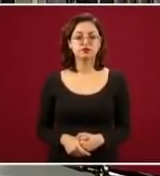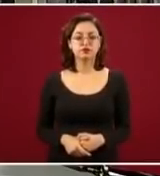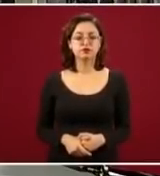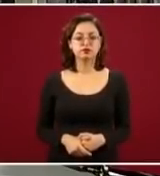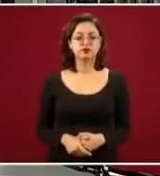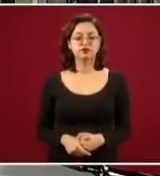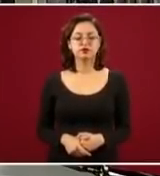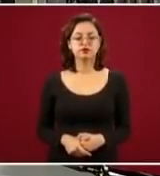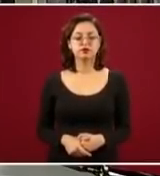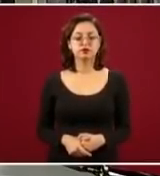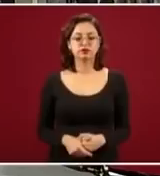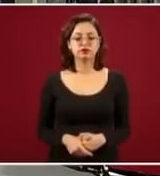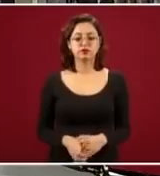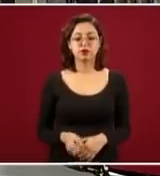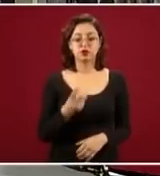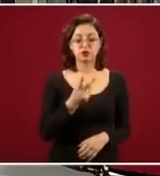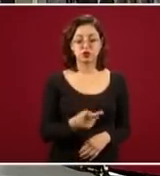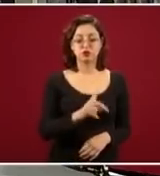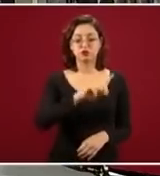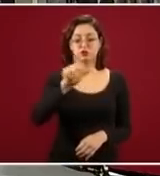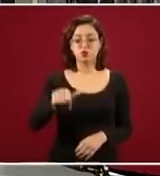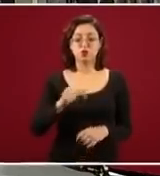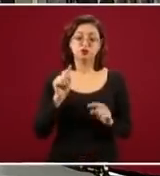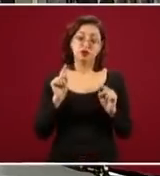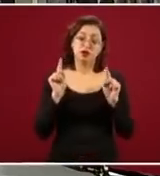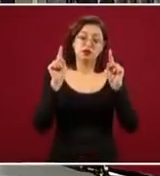Y no, atrás, ya.